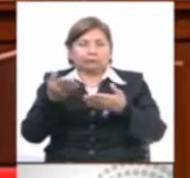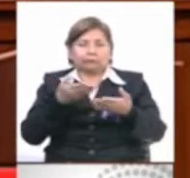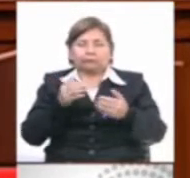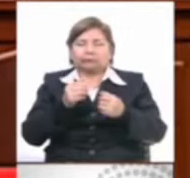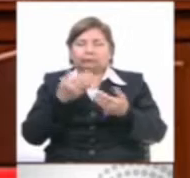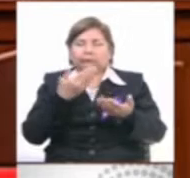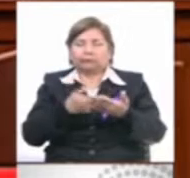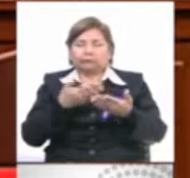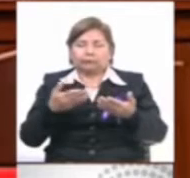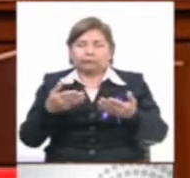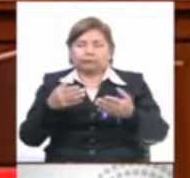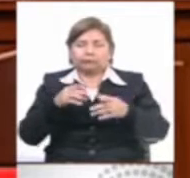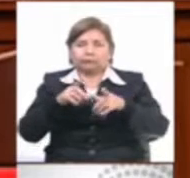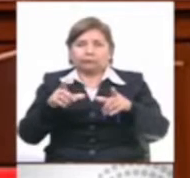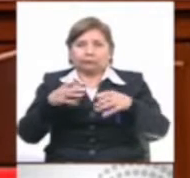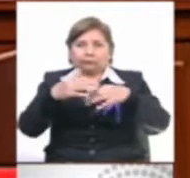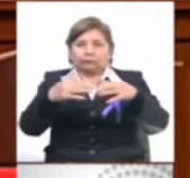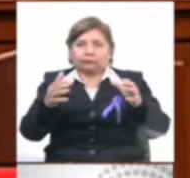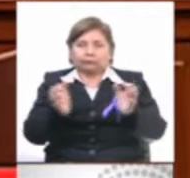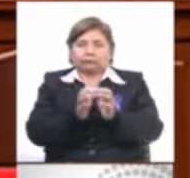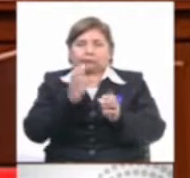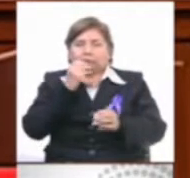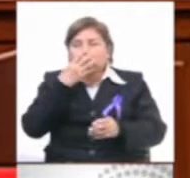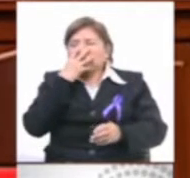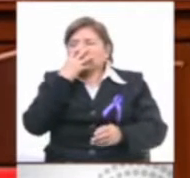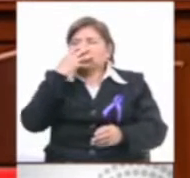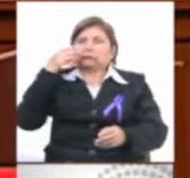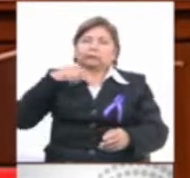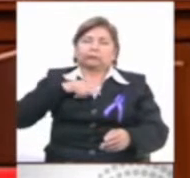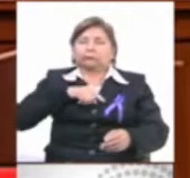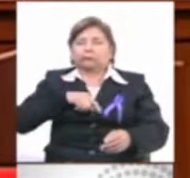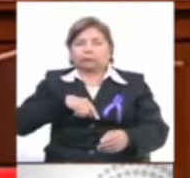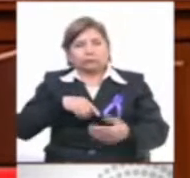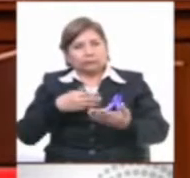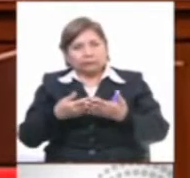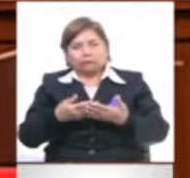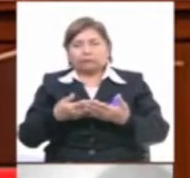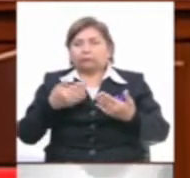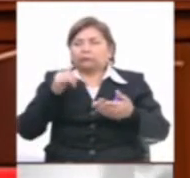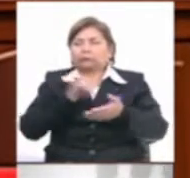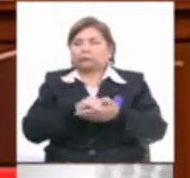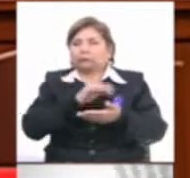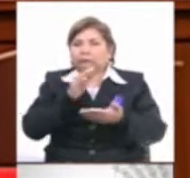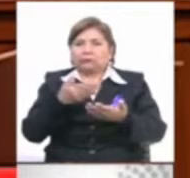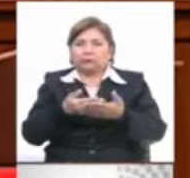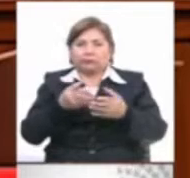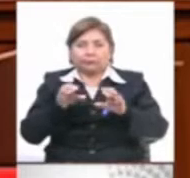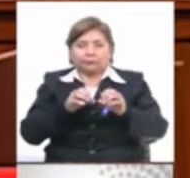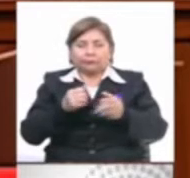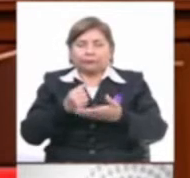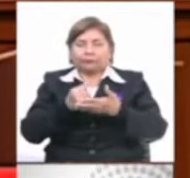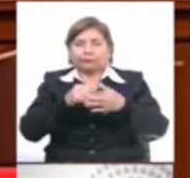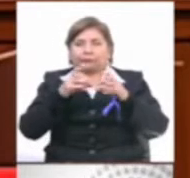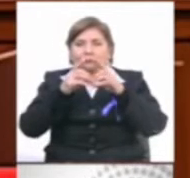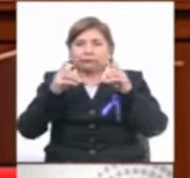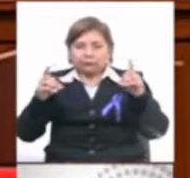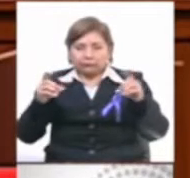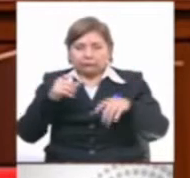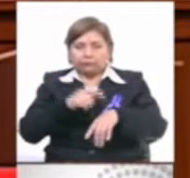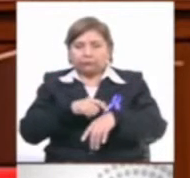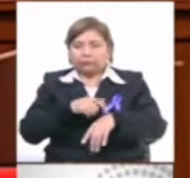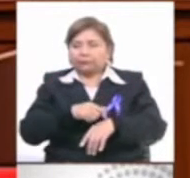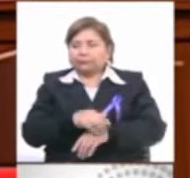y equipamiento de plantas de oxígeno, unidades de cuidados intensivos y de los centros de atención y aislamiento